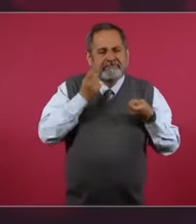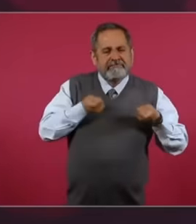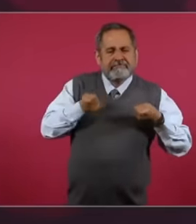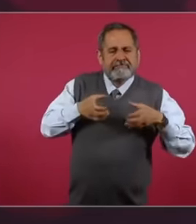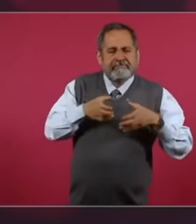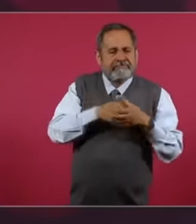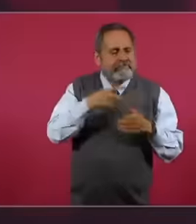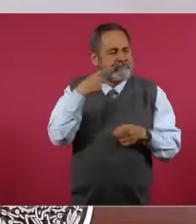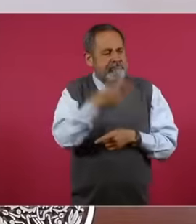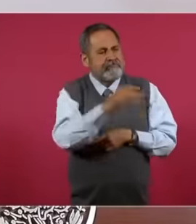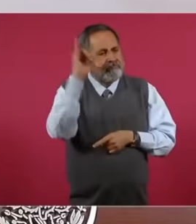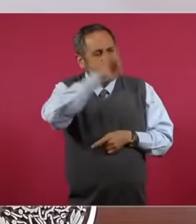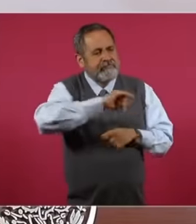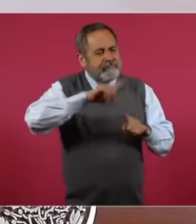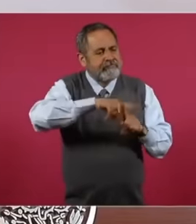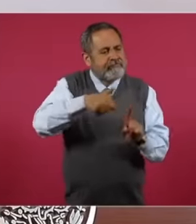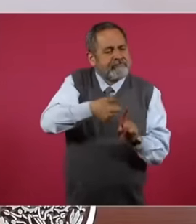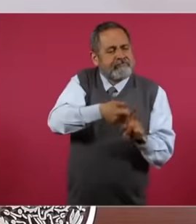sus jefes?